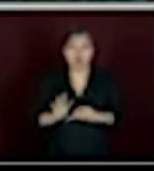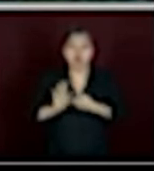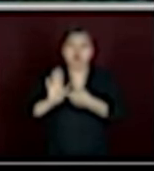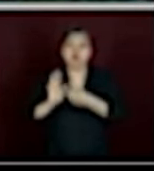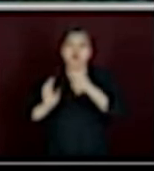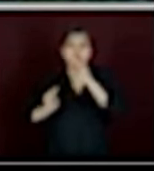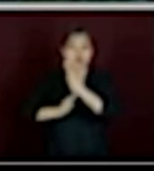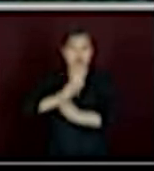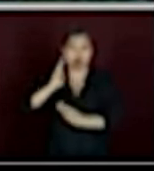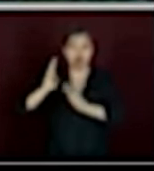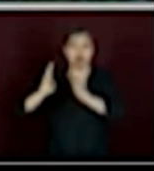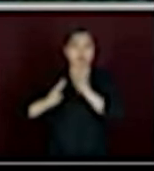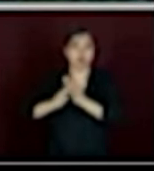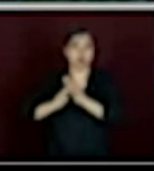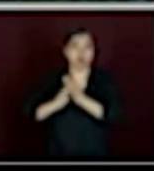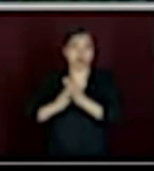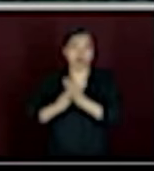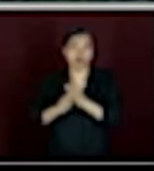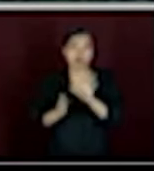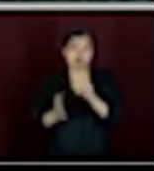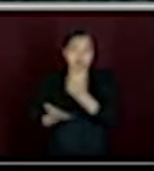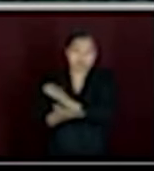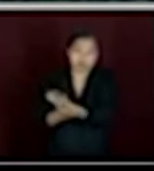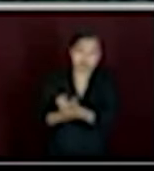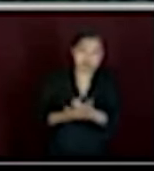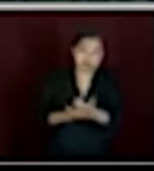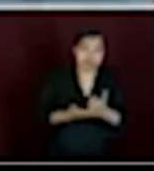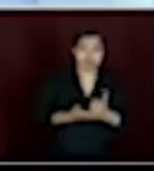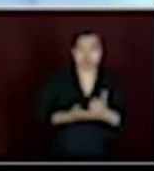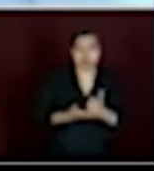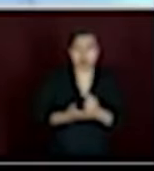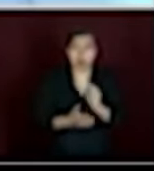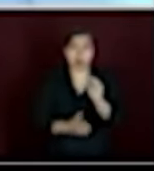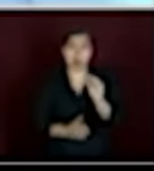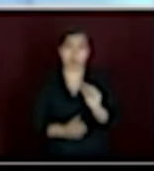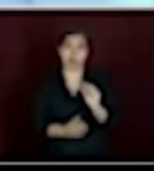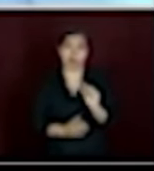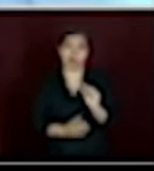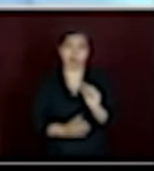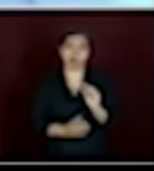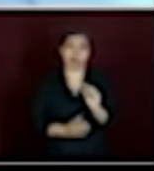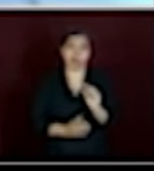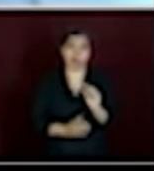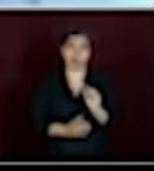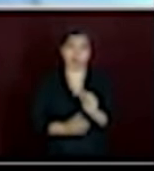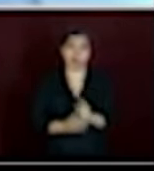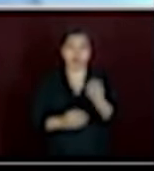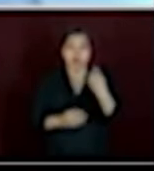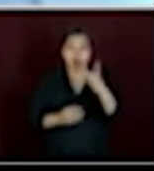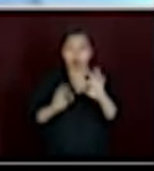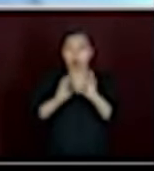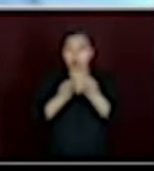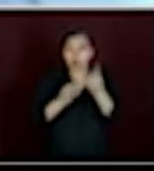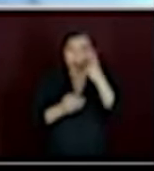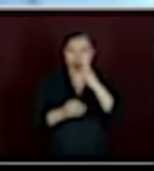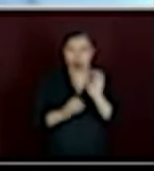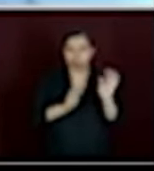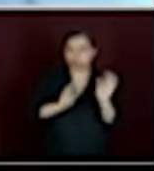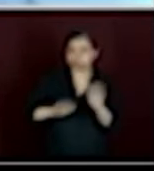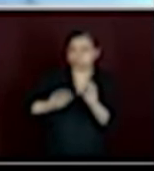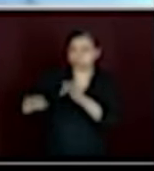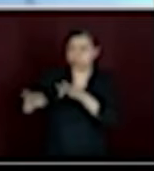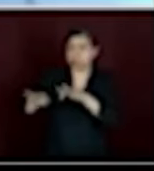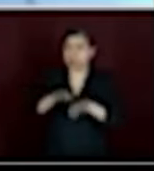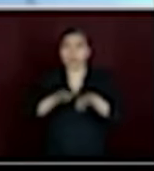en reuniones. ¿No crees tú, Ricardo Monreal, que el miedo en algunas zonas de la República Mexicana, derivado, claro,